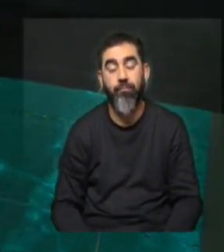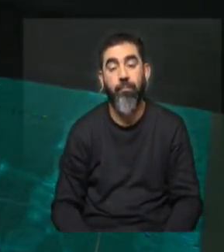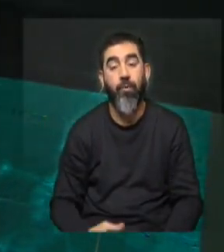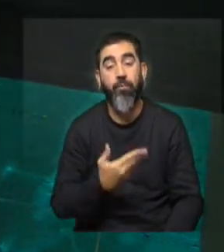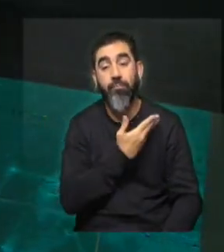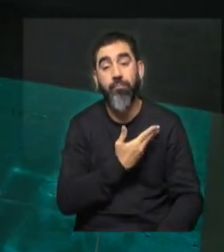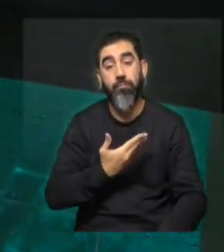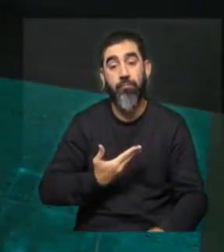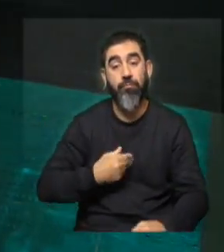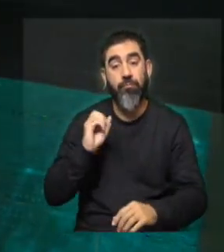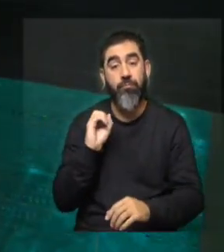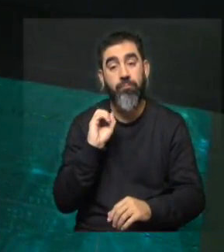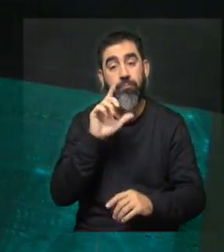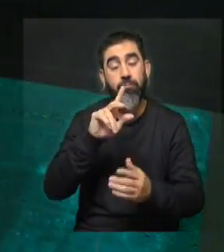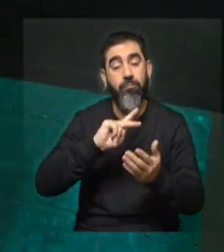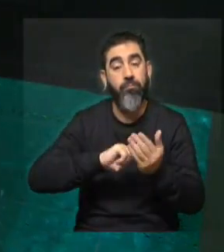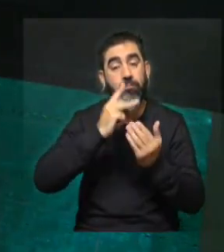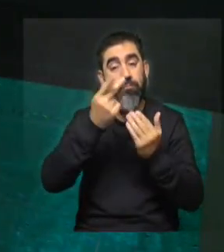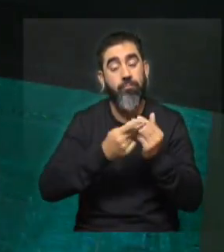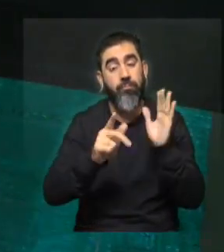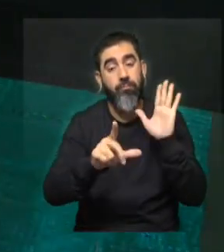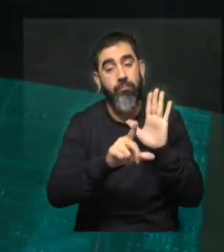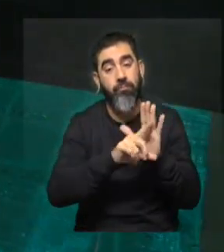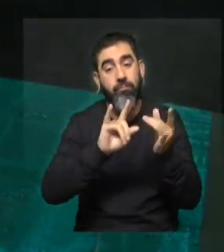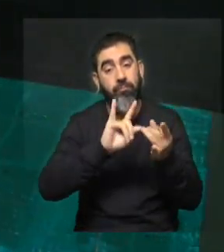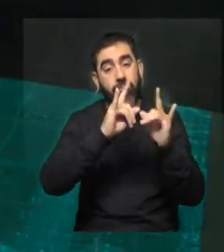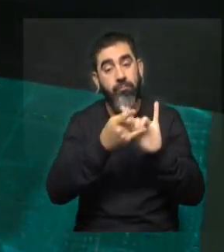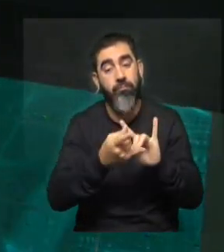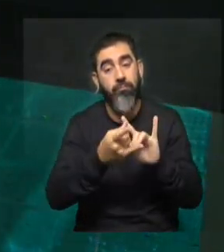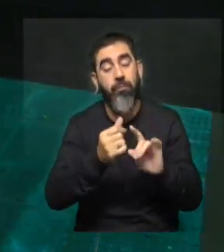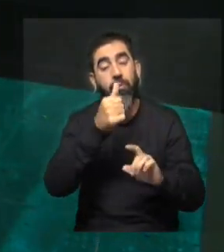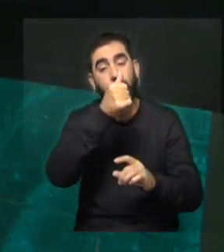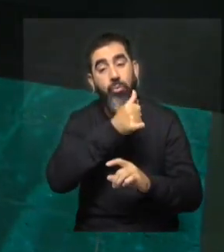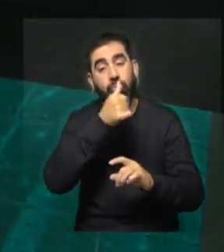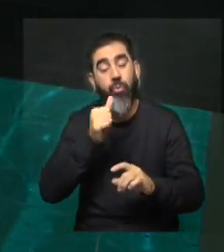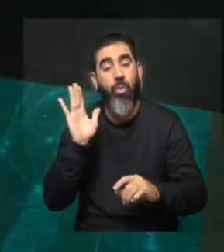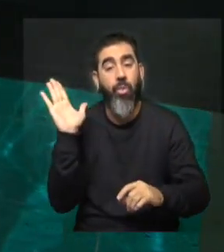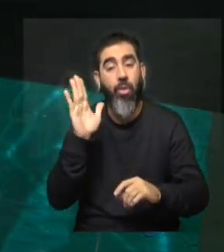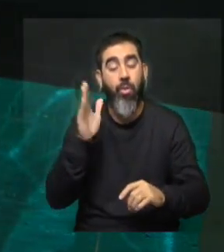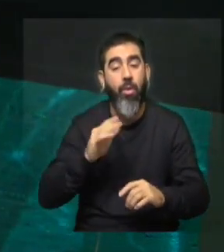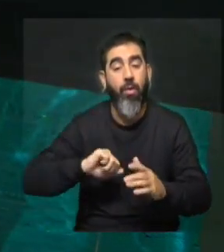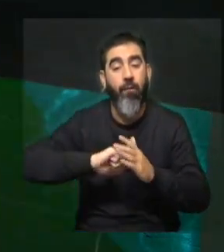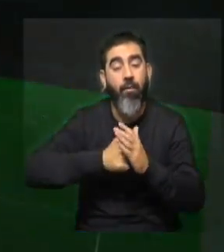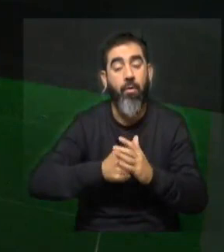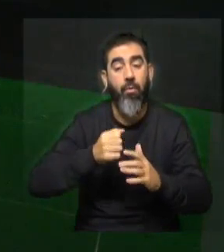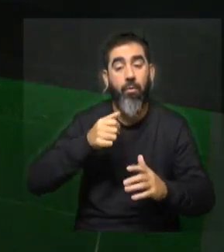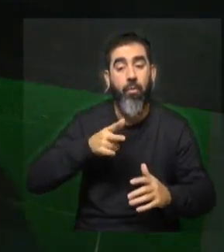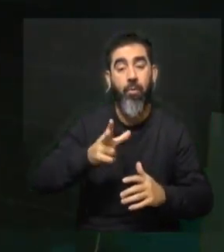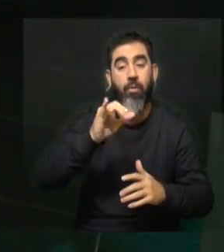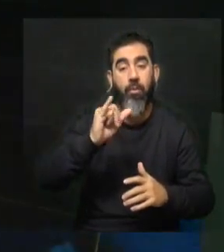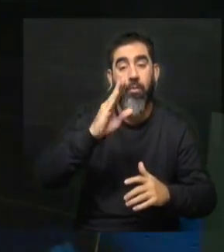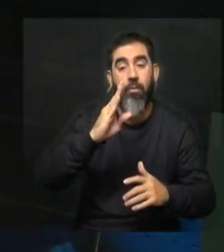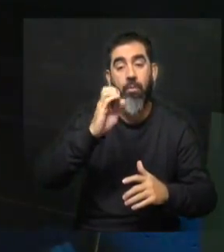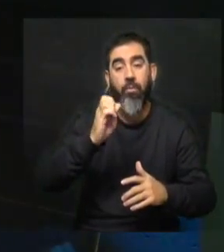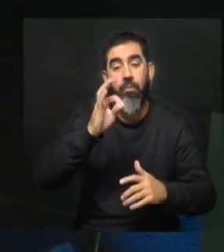poder ejecutivo va a enviar un proyecto de ley al parlamento para dar soluciones a los deudores del banco hipotecario sí Según explicó